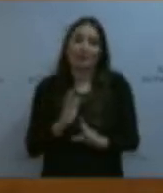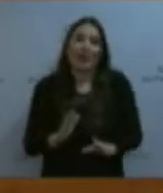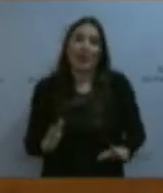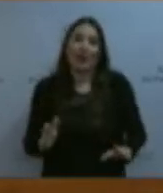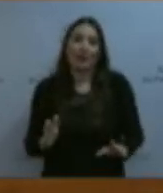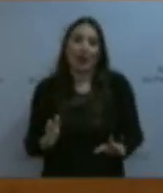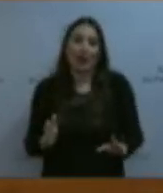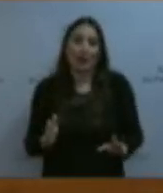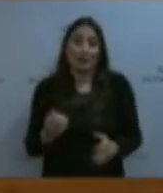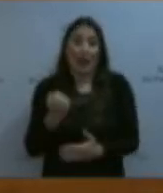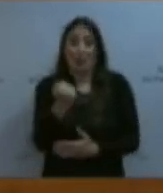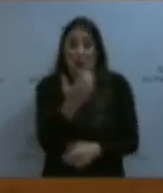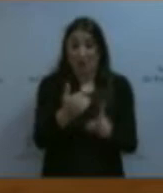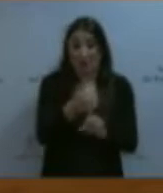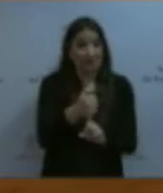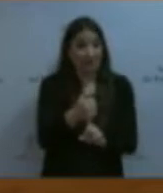recabar ningún apoyo.